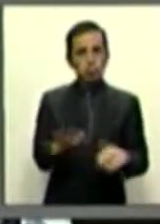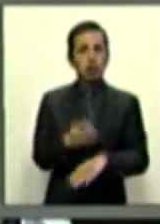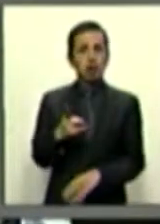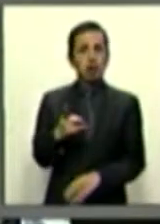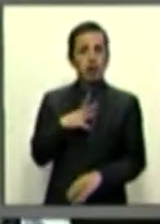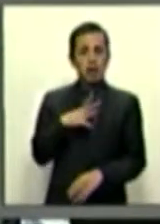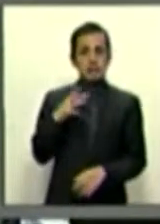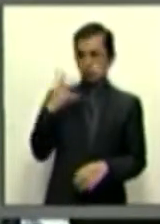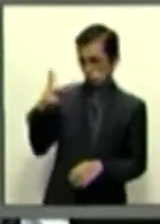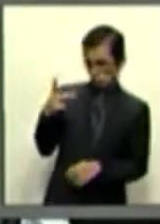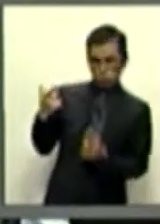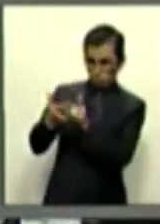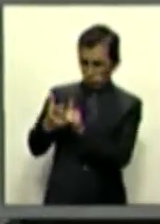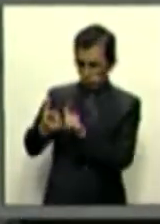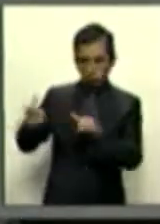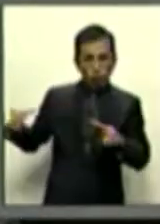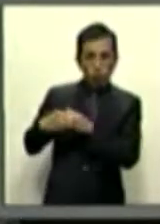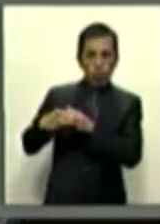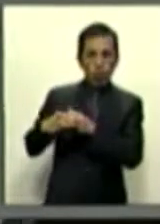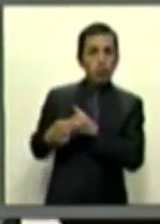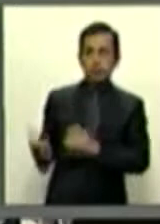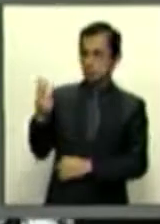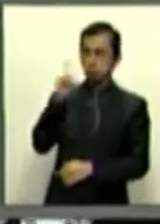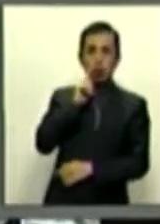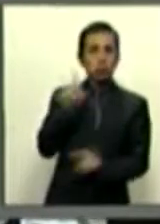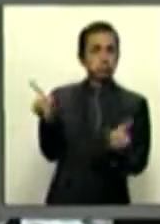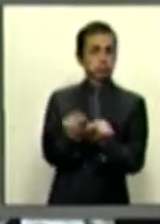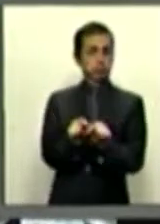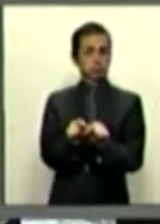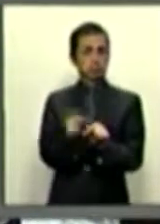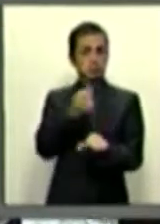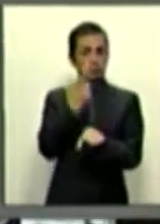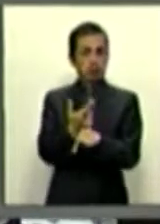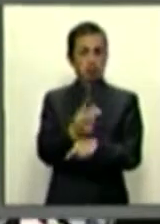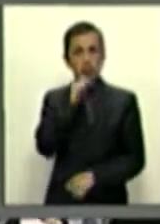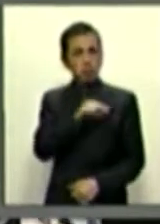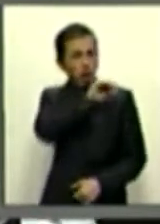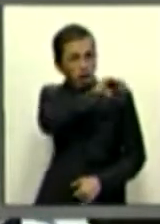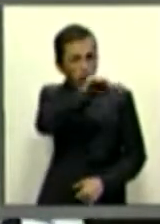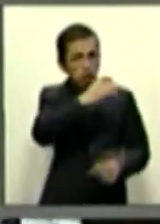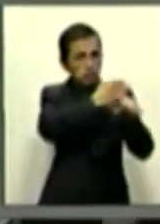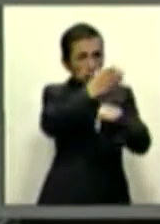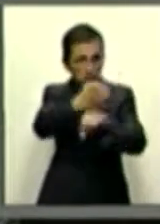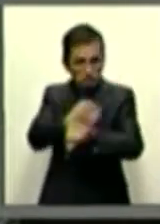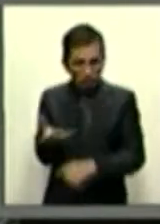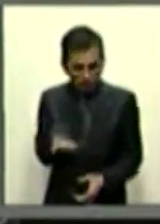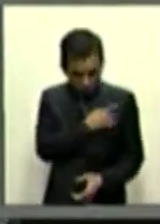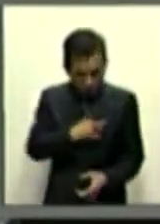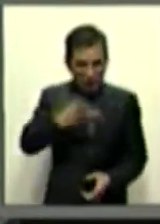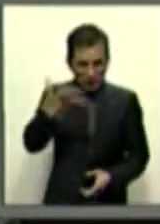secretarias mujeres en su gabinete. Y también hablamos a los estados y decimos que hay que hacer en salud. Y